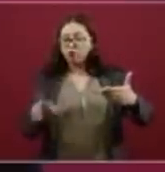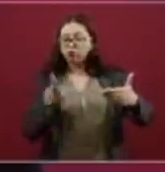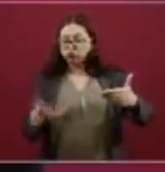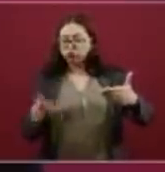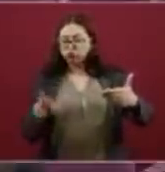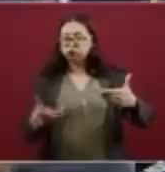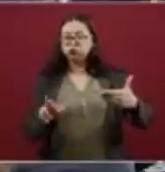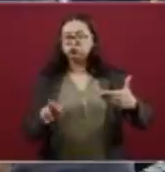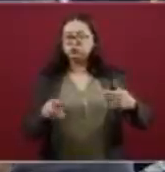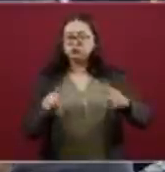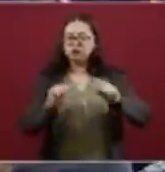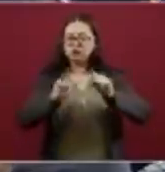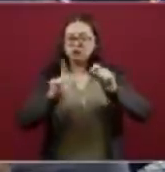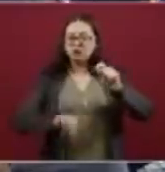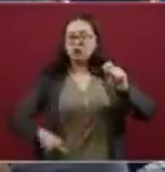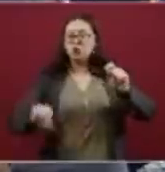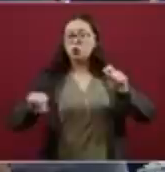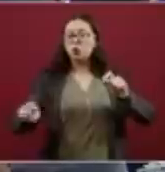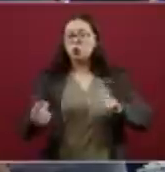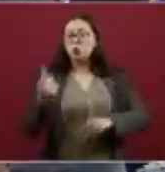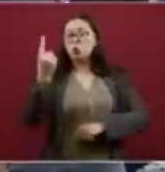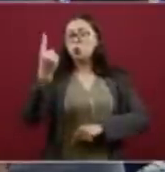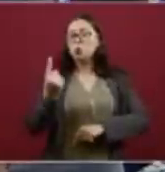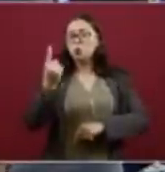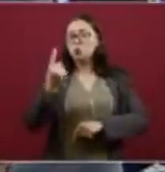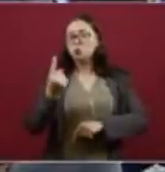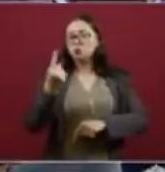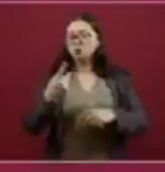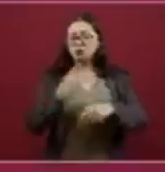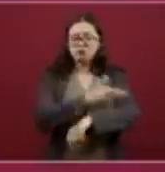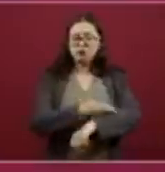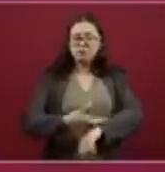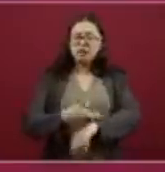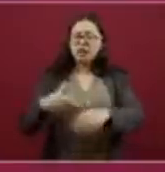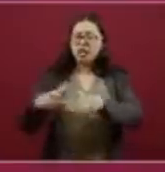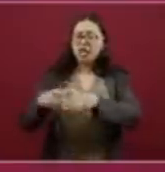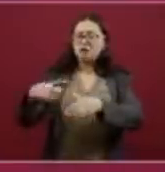uno en México, una familia,